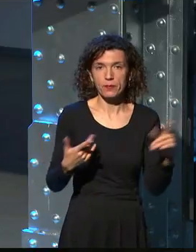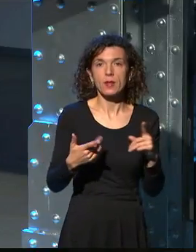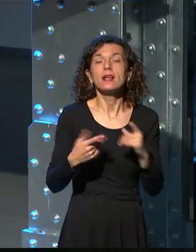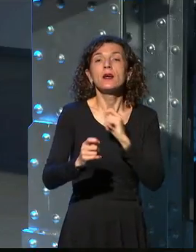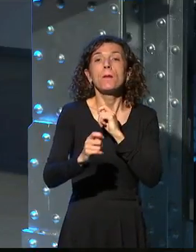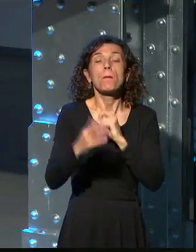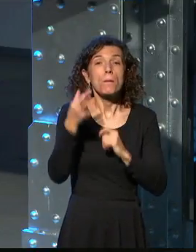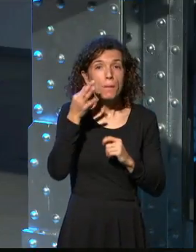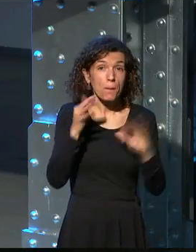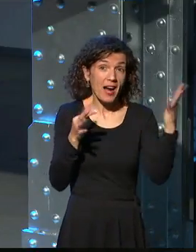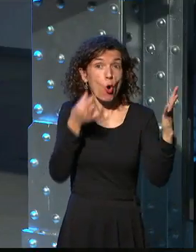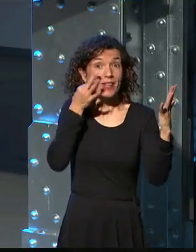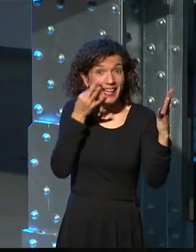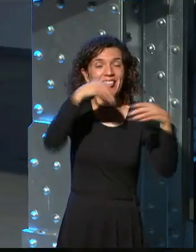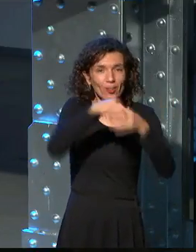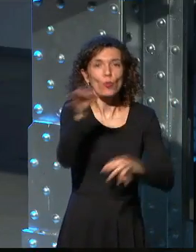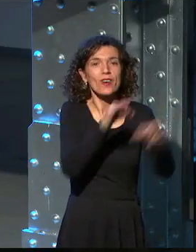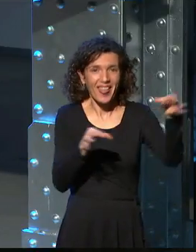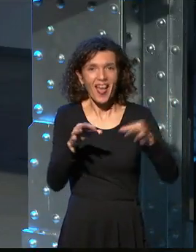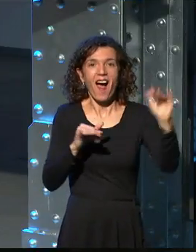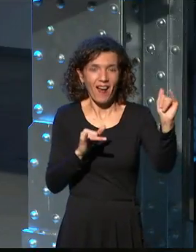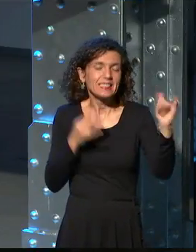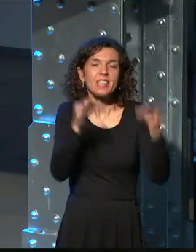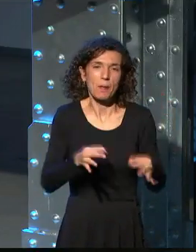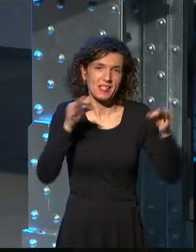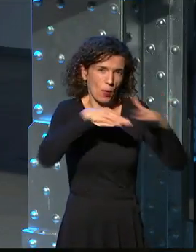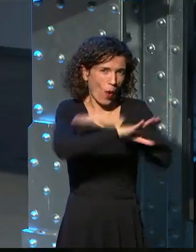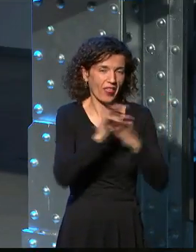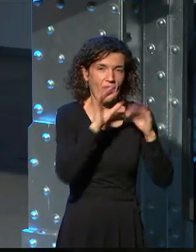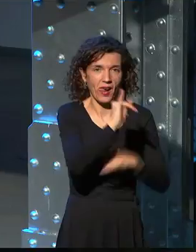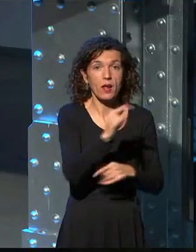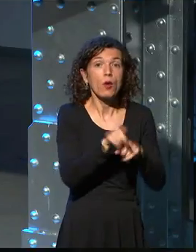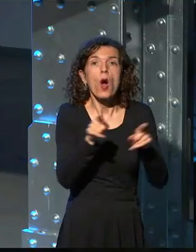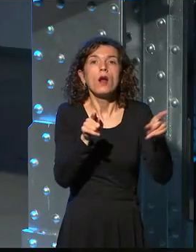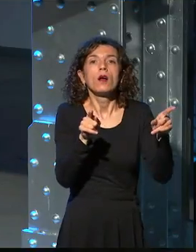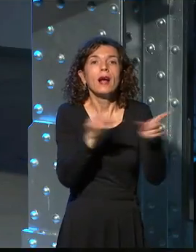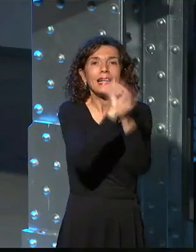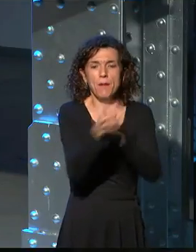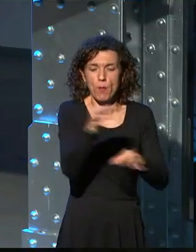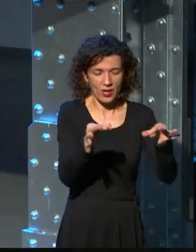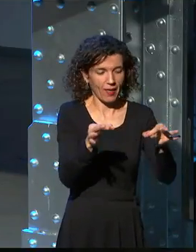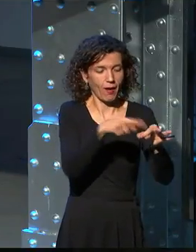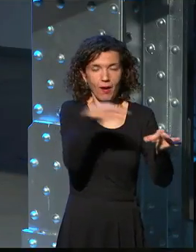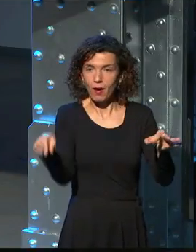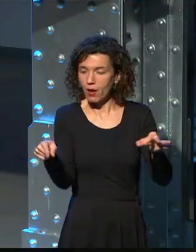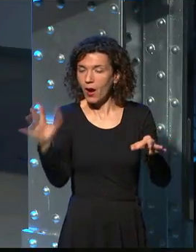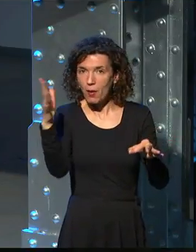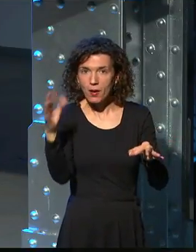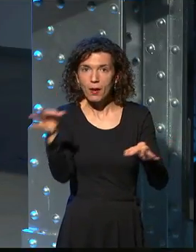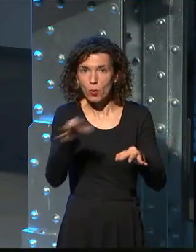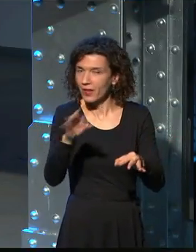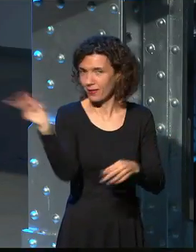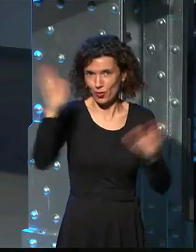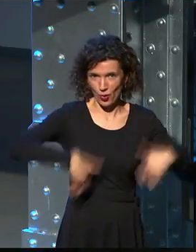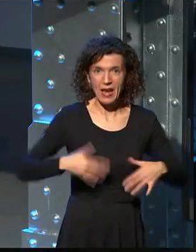la mano original la que contiene la moneda y siempre la ha contenido. La moneda nunca ha abandonado la primera mano. Y